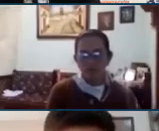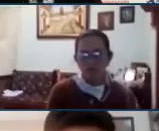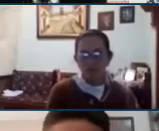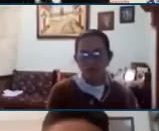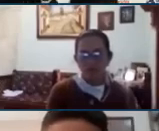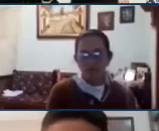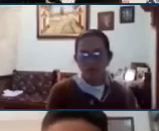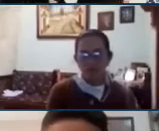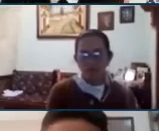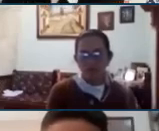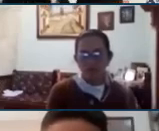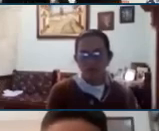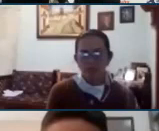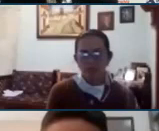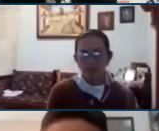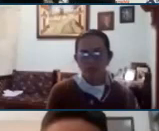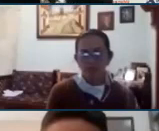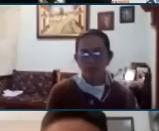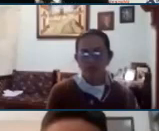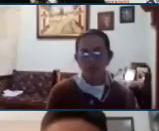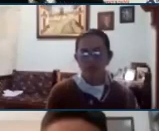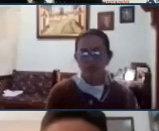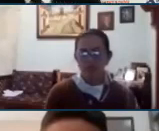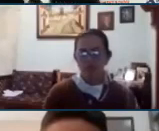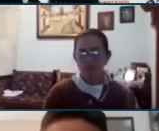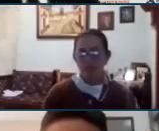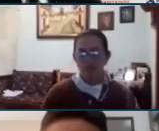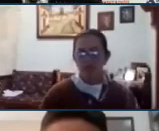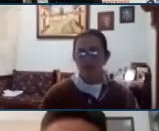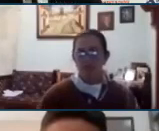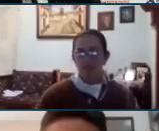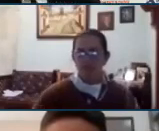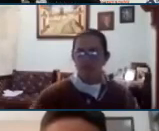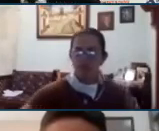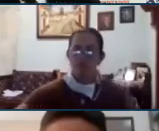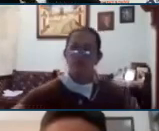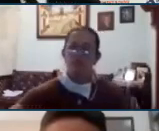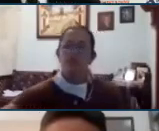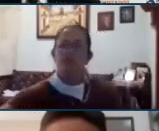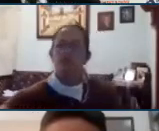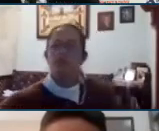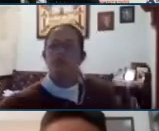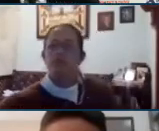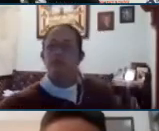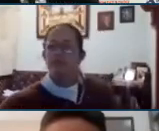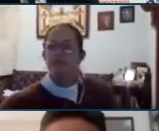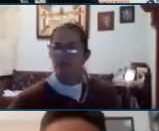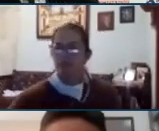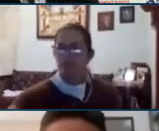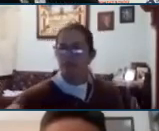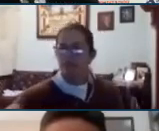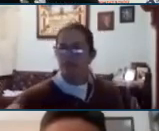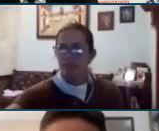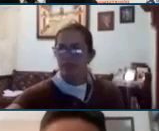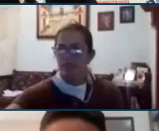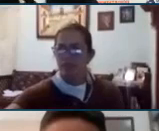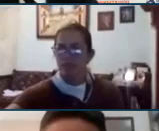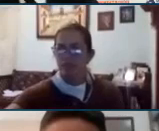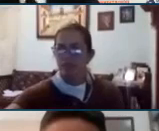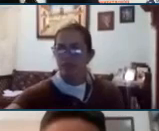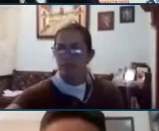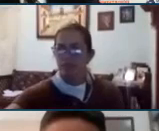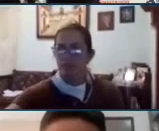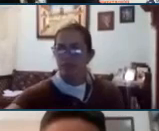derecho, se le daba más importancia a la jurisprudencia que a la propia ley. Ahora yo quiero preguntarle a ustedes, muchachos, los que no